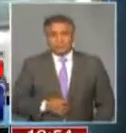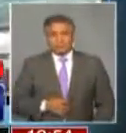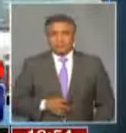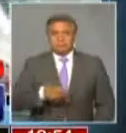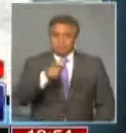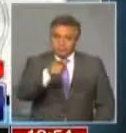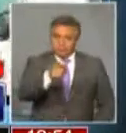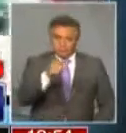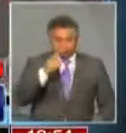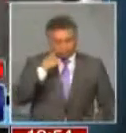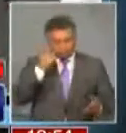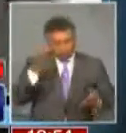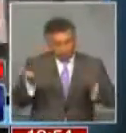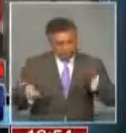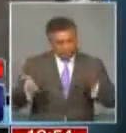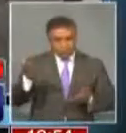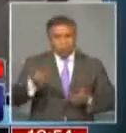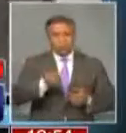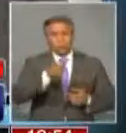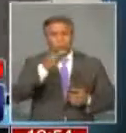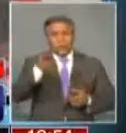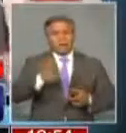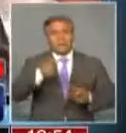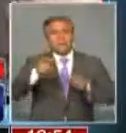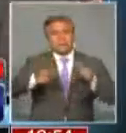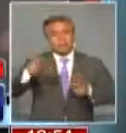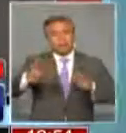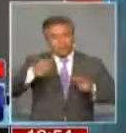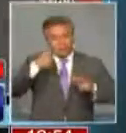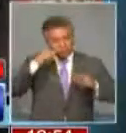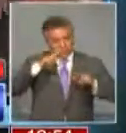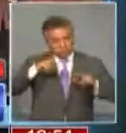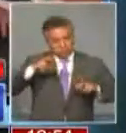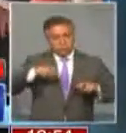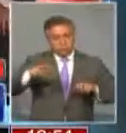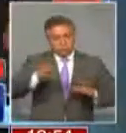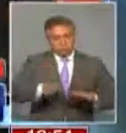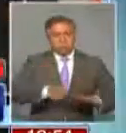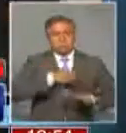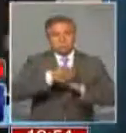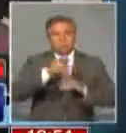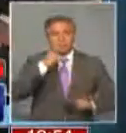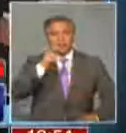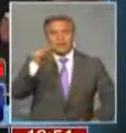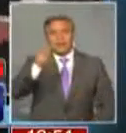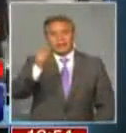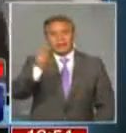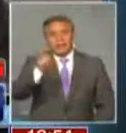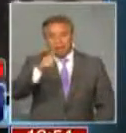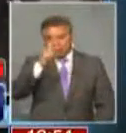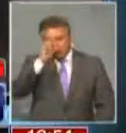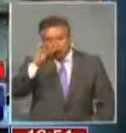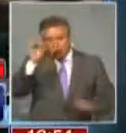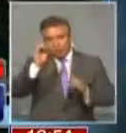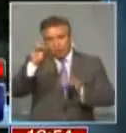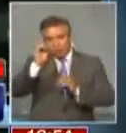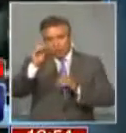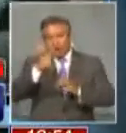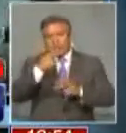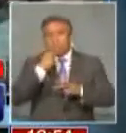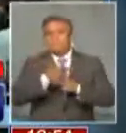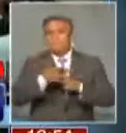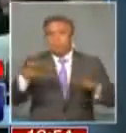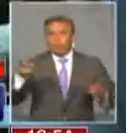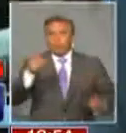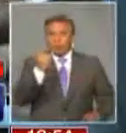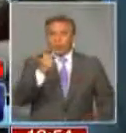si usted hace un análisis de cuántas personas han salido a hacer críticas hacia la opinión pública de